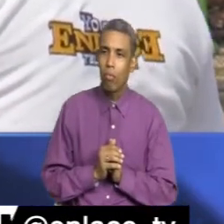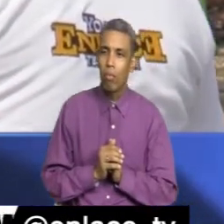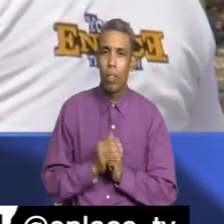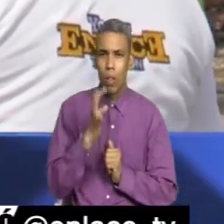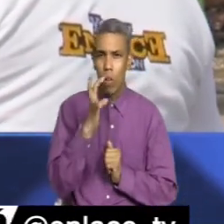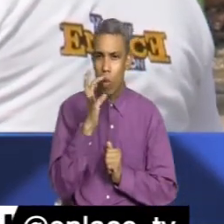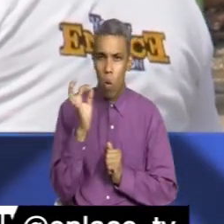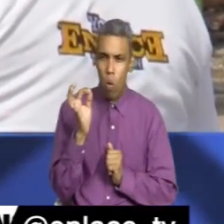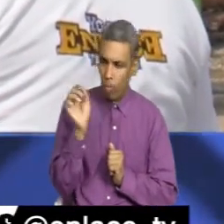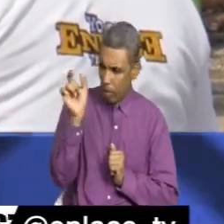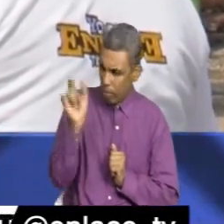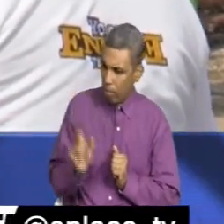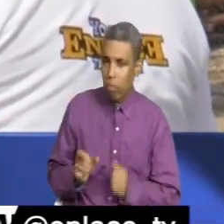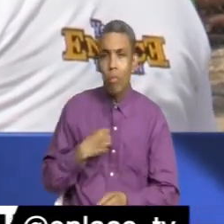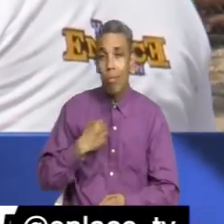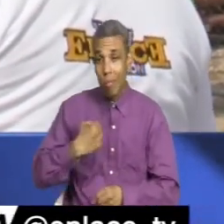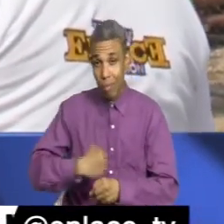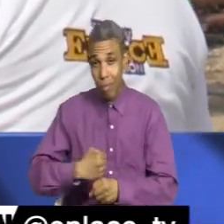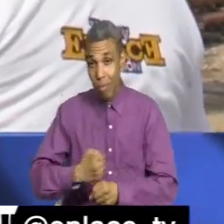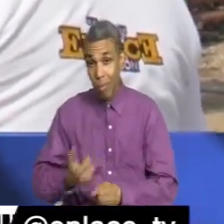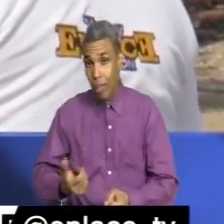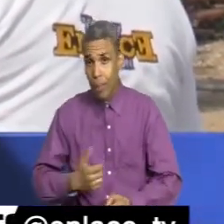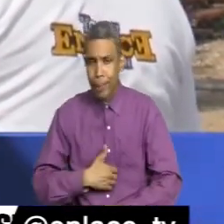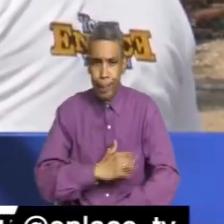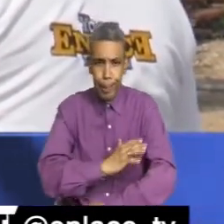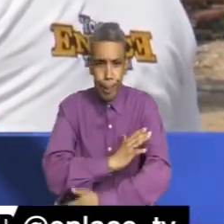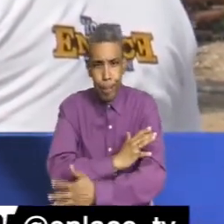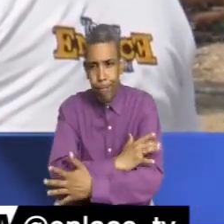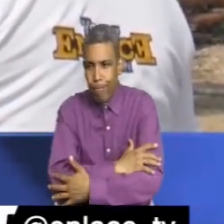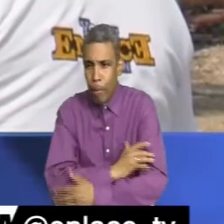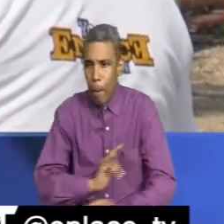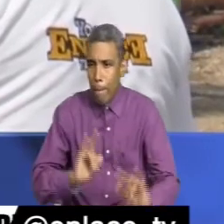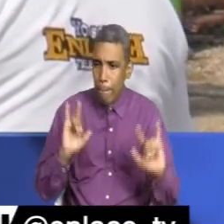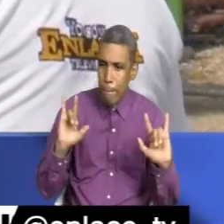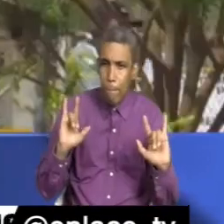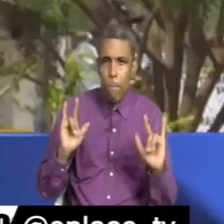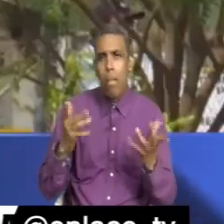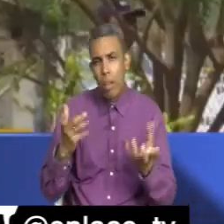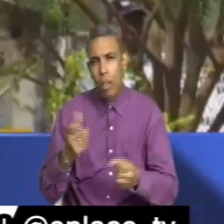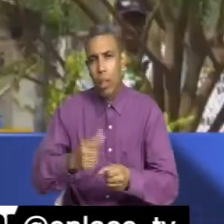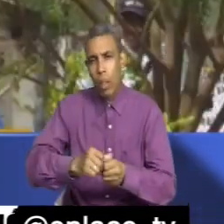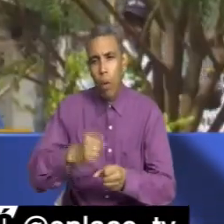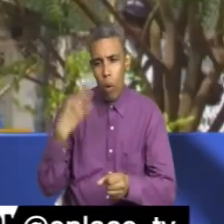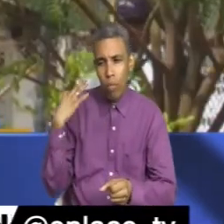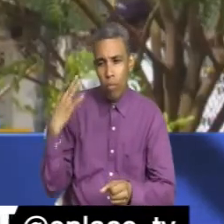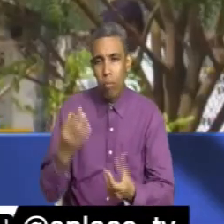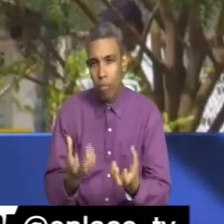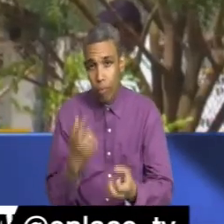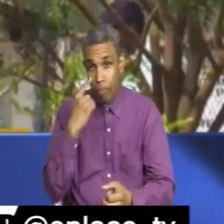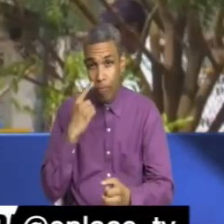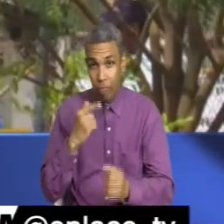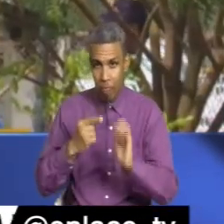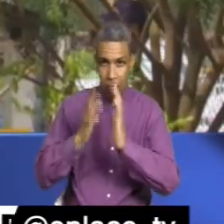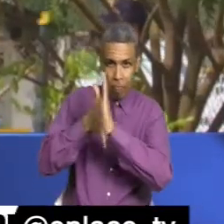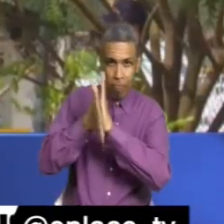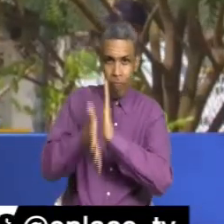hombre trabajador que en estos momentos se encuentra desempleado y que busca una vacante en la industria del